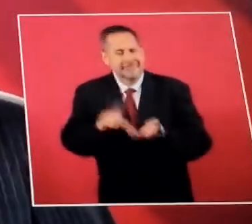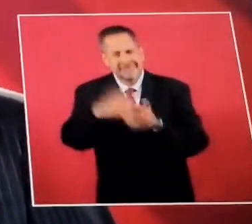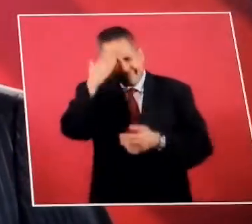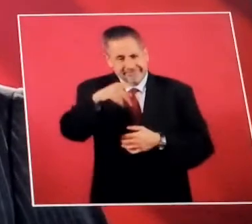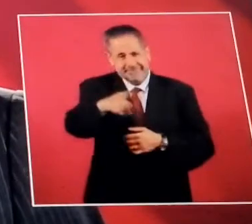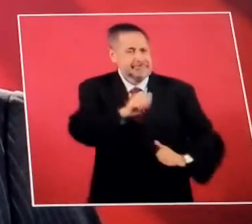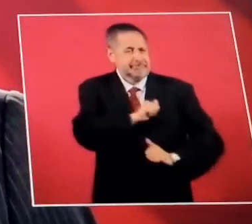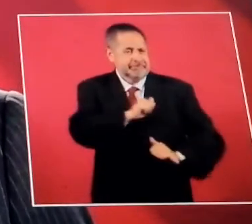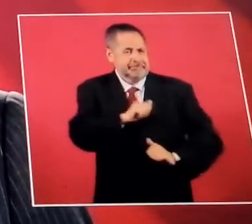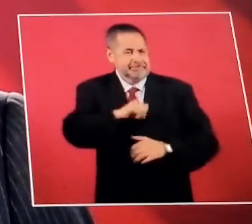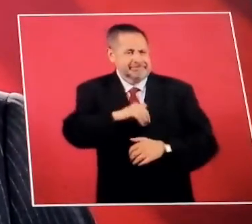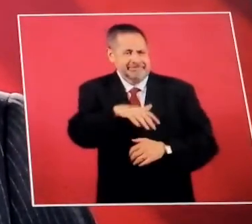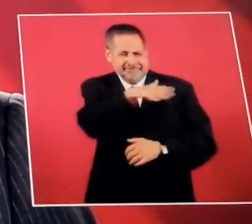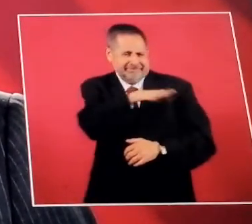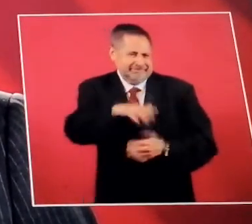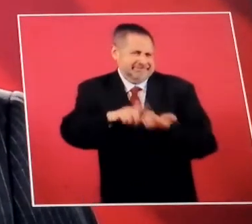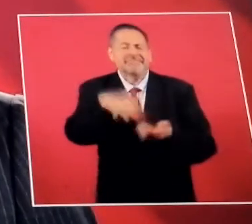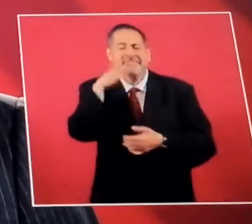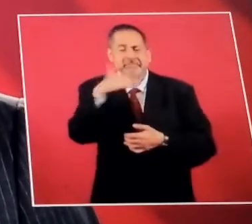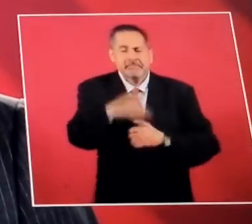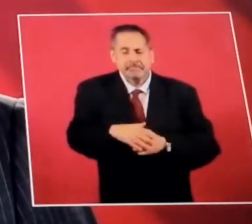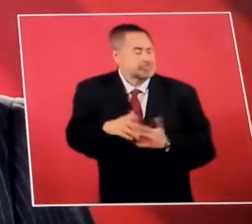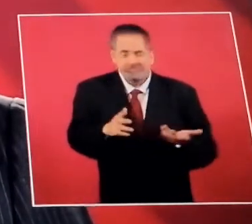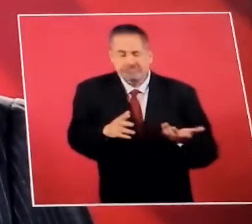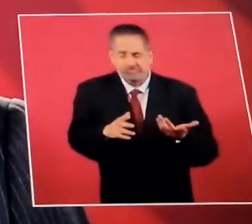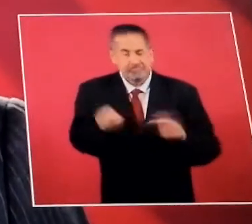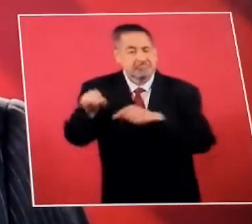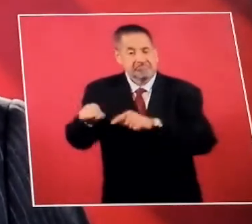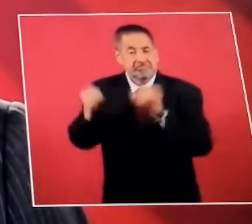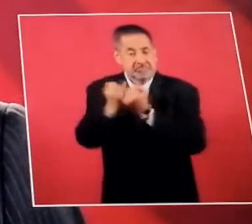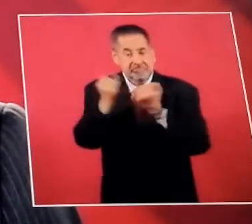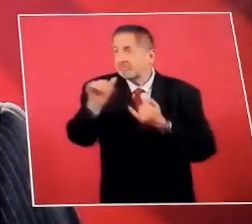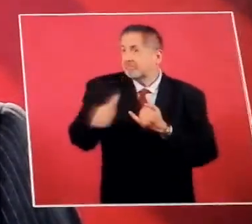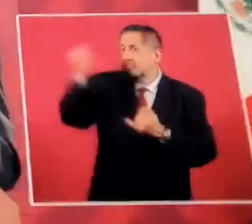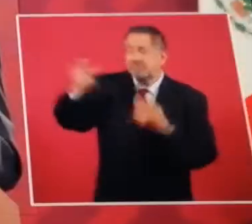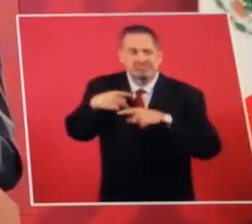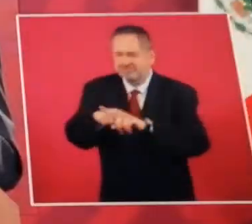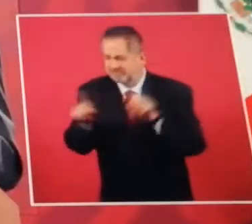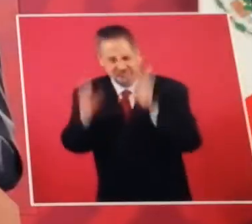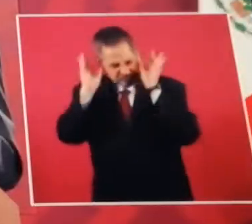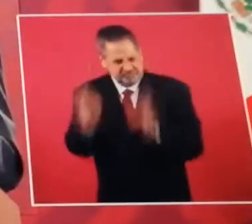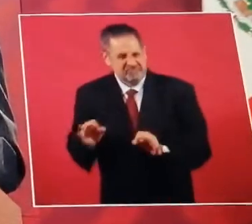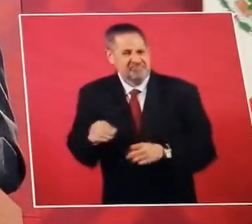los militares corruptos? El ejército mexicano no es como otros ejércitos.